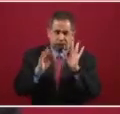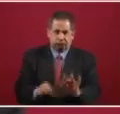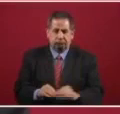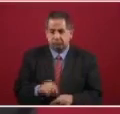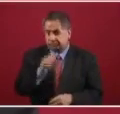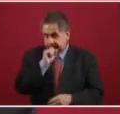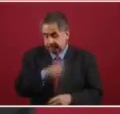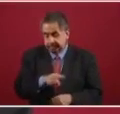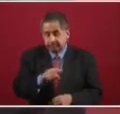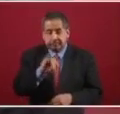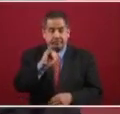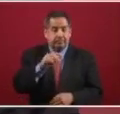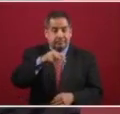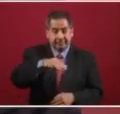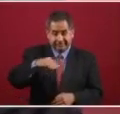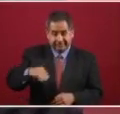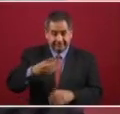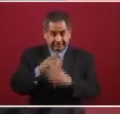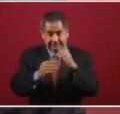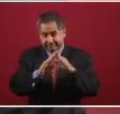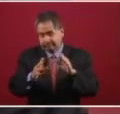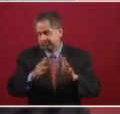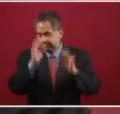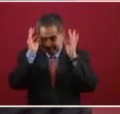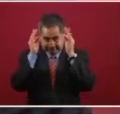servicio migratorio.